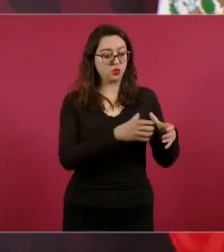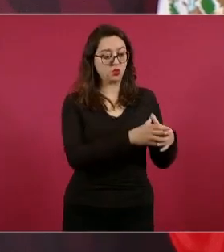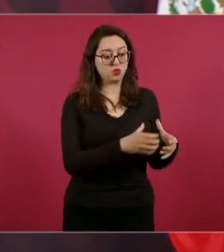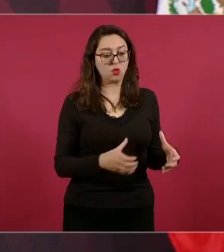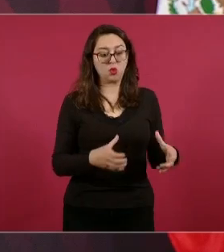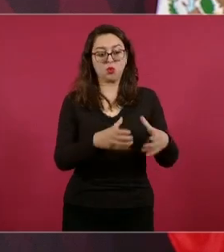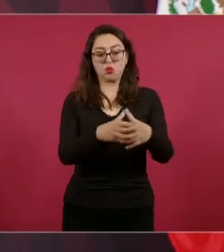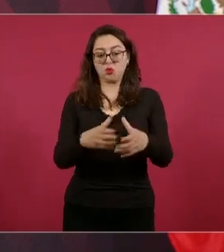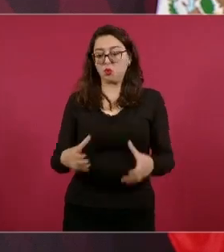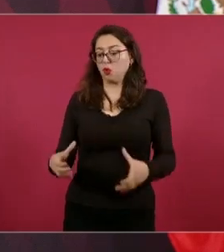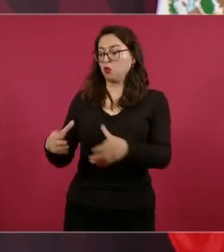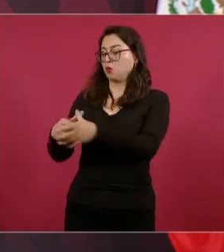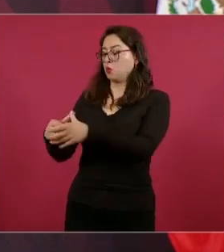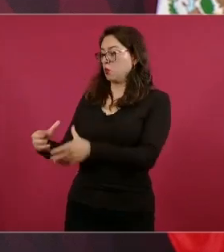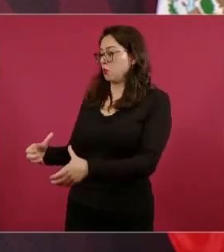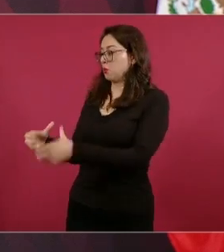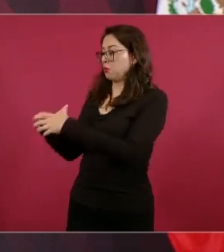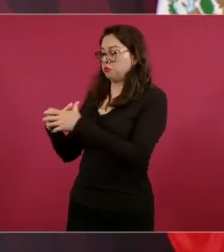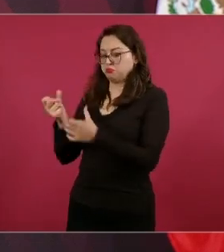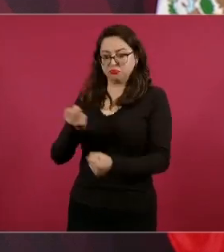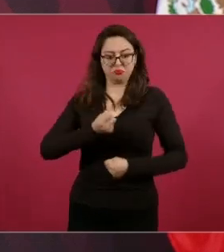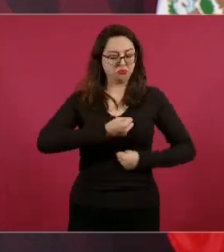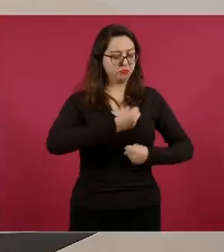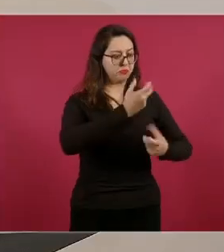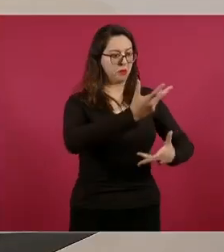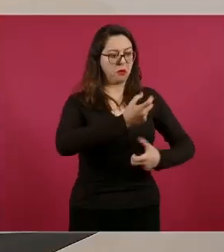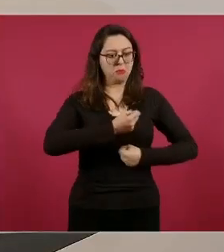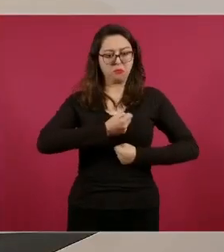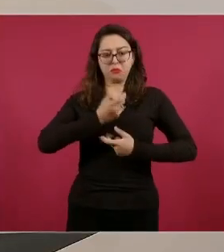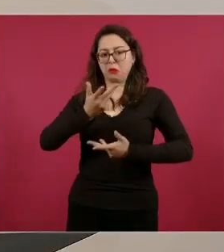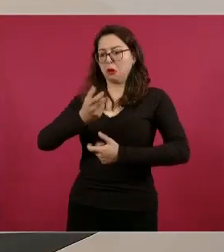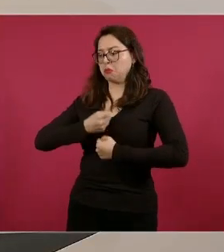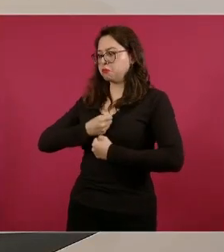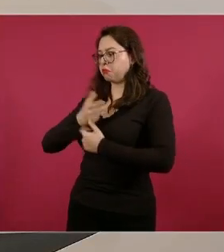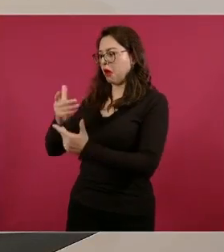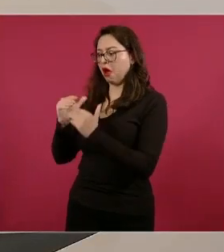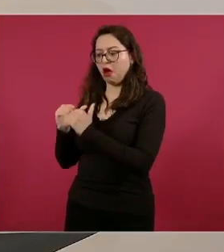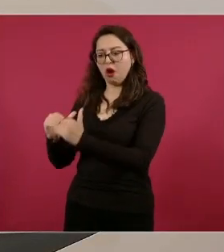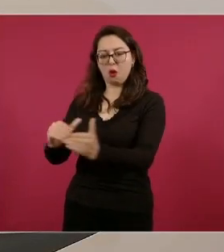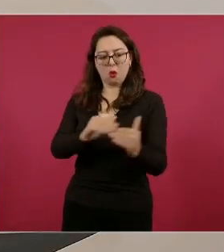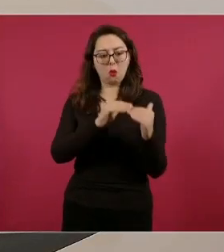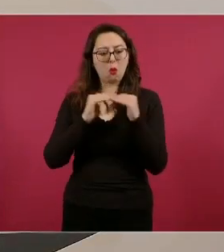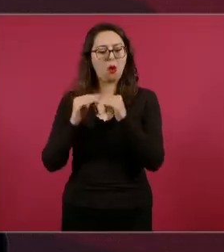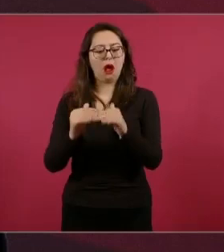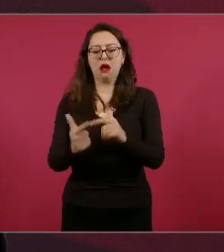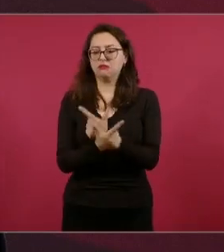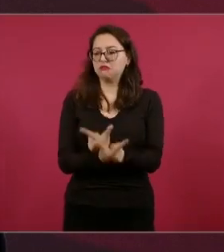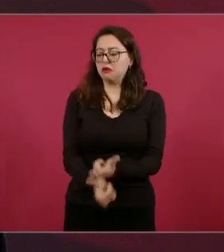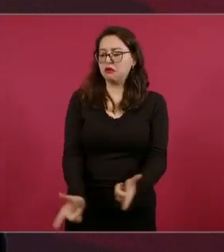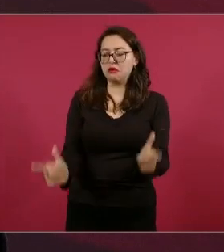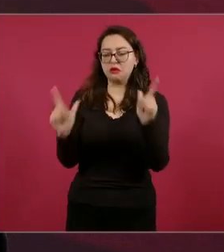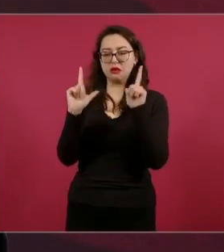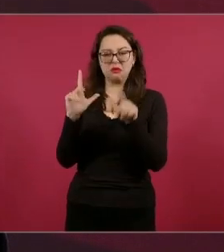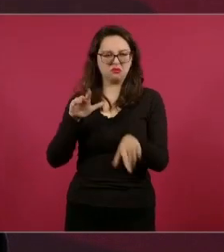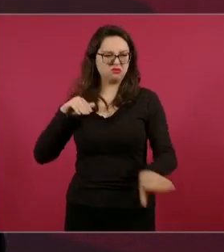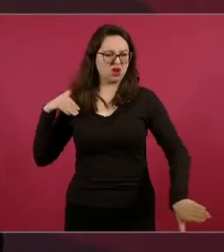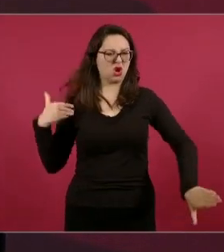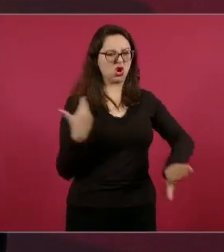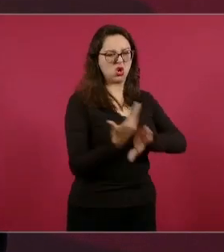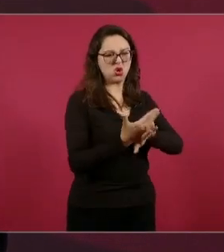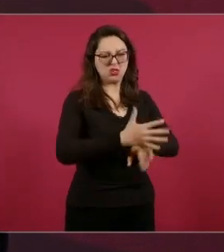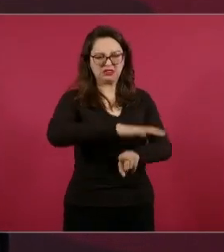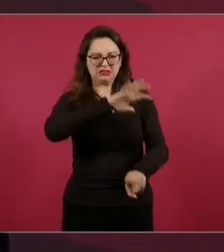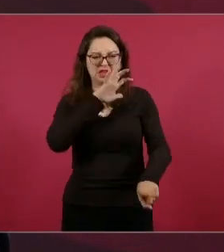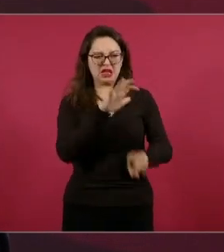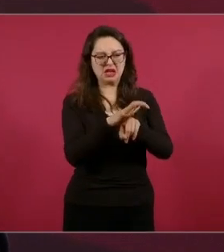agrupamientos, todos los líderes, no hay represión, no